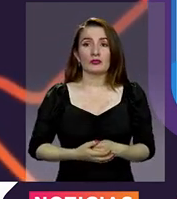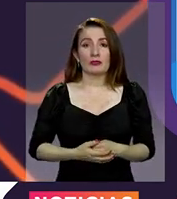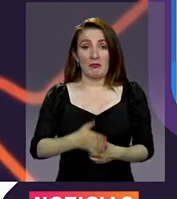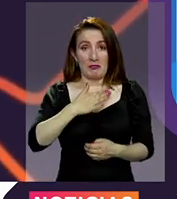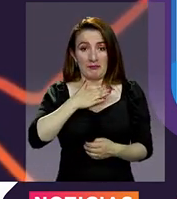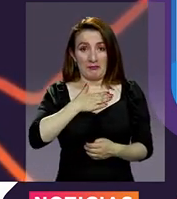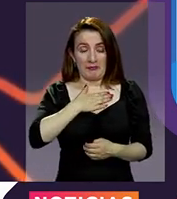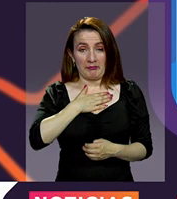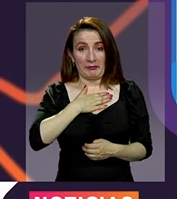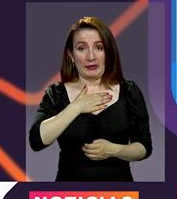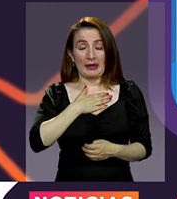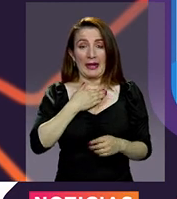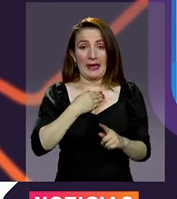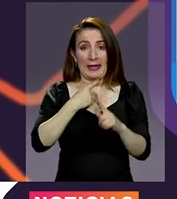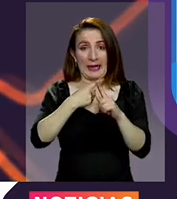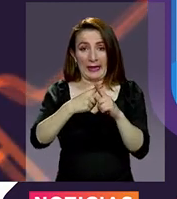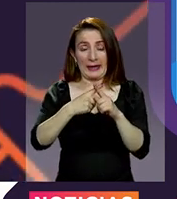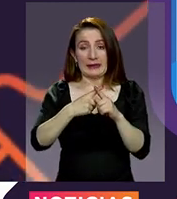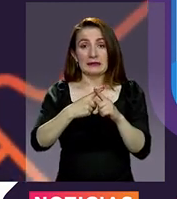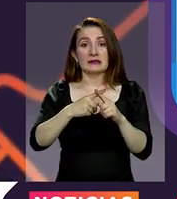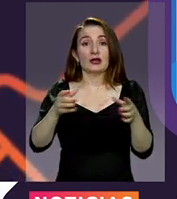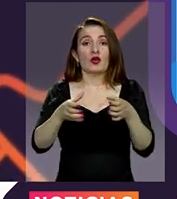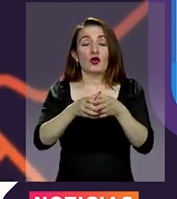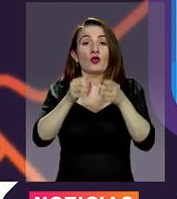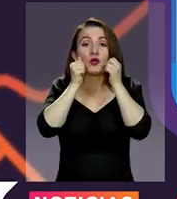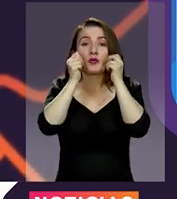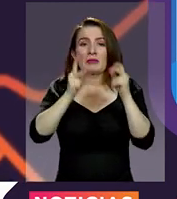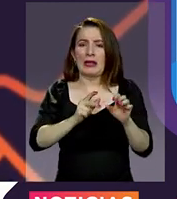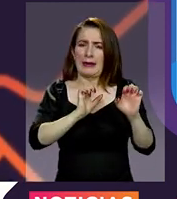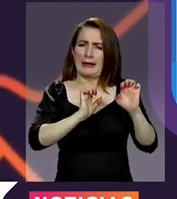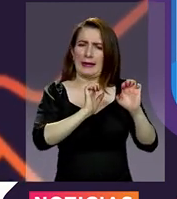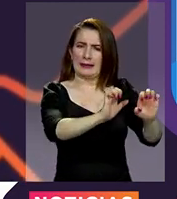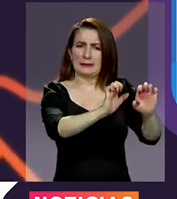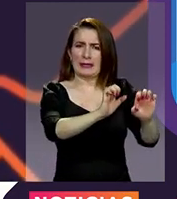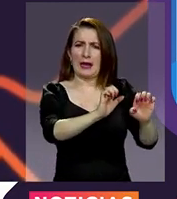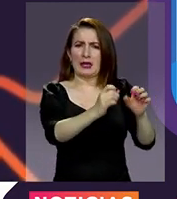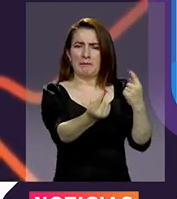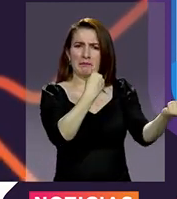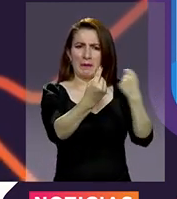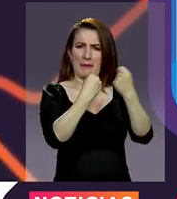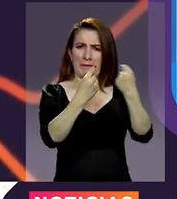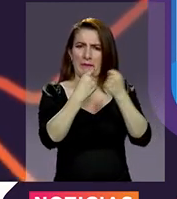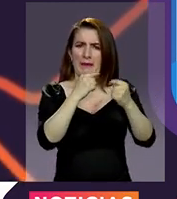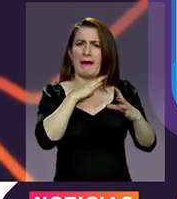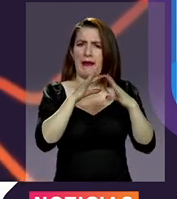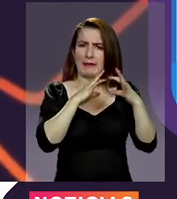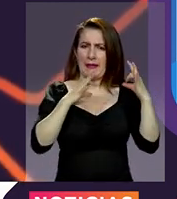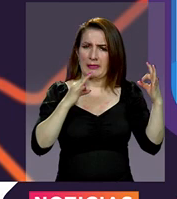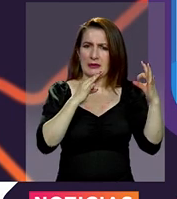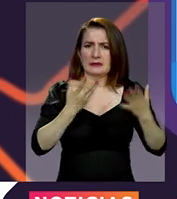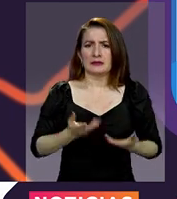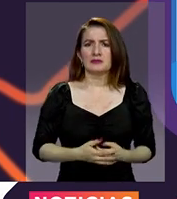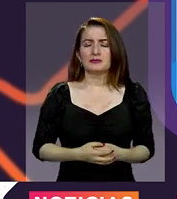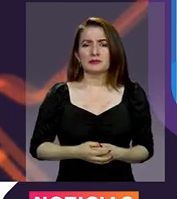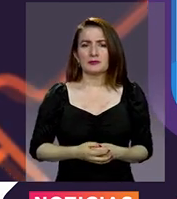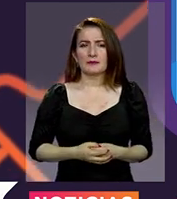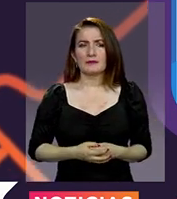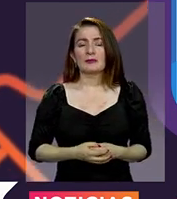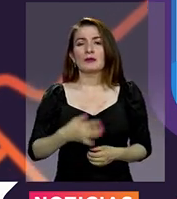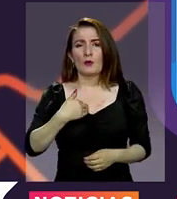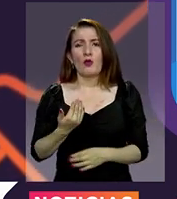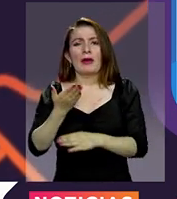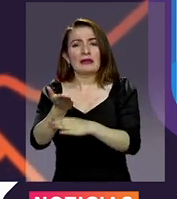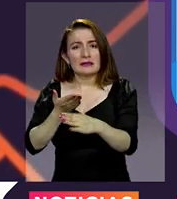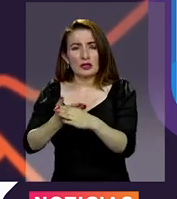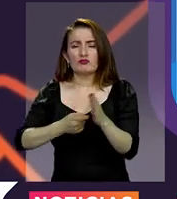en mi calidad de excandidato de Colombia Humana, rechazo los señalamientos calumniosos de la alcaldesa Claudia López. Exijo